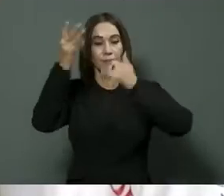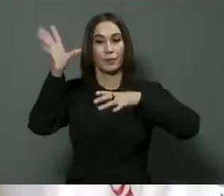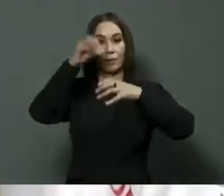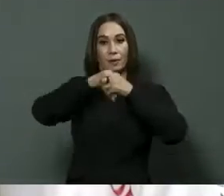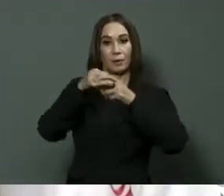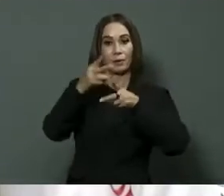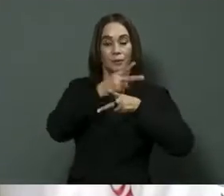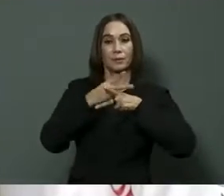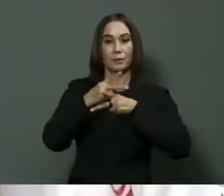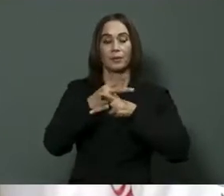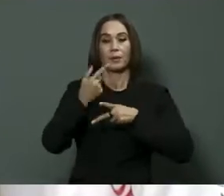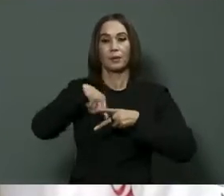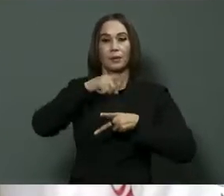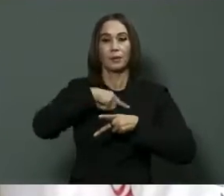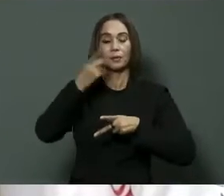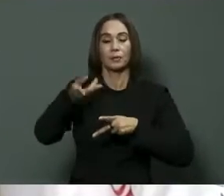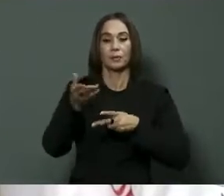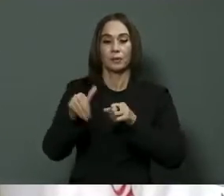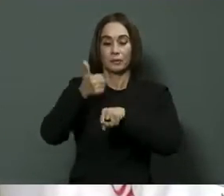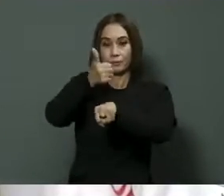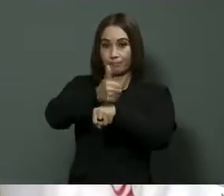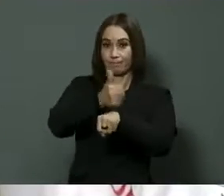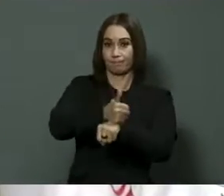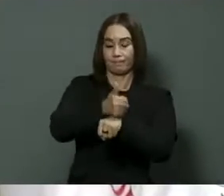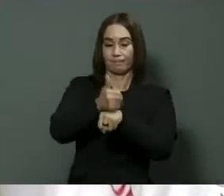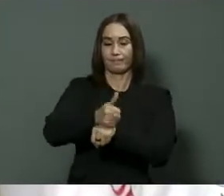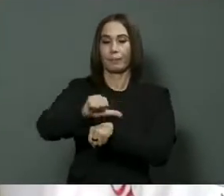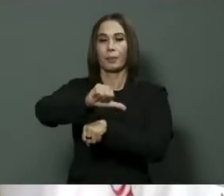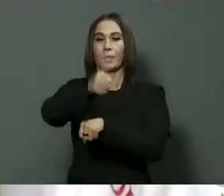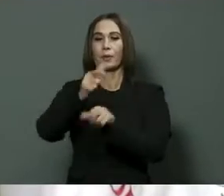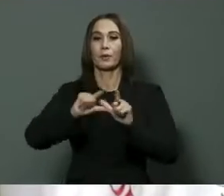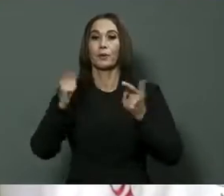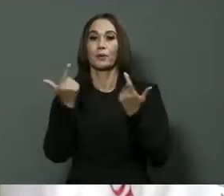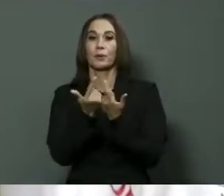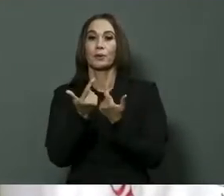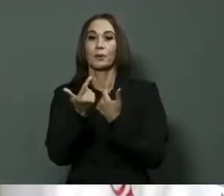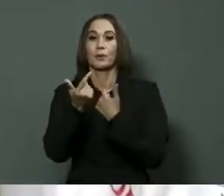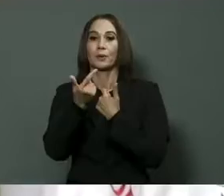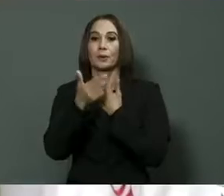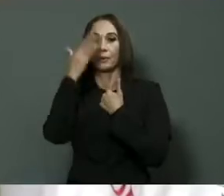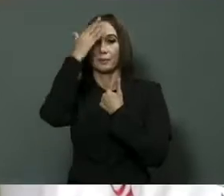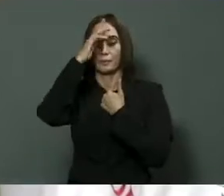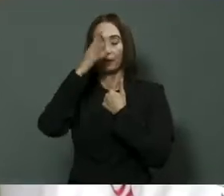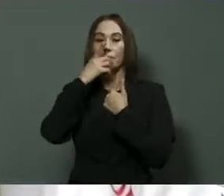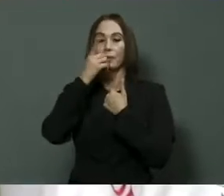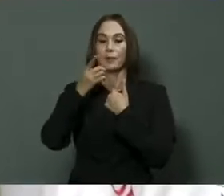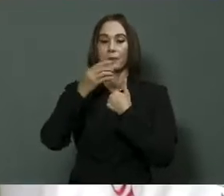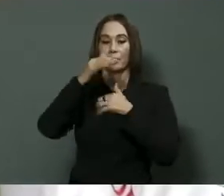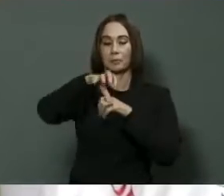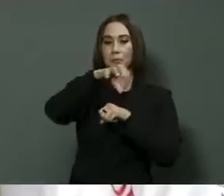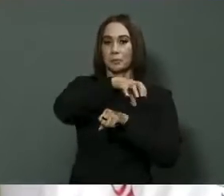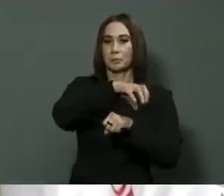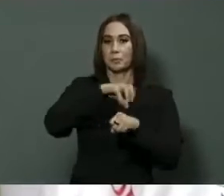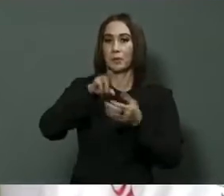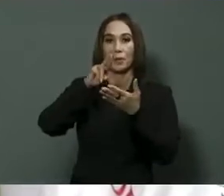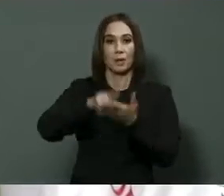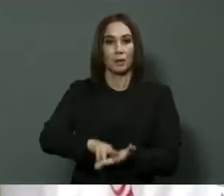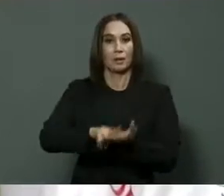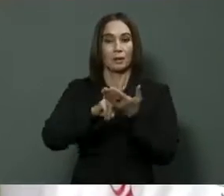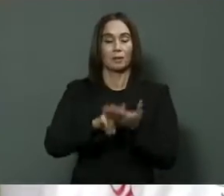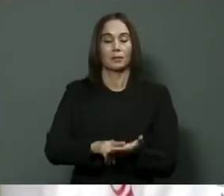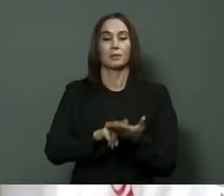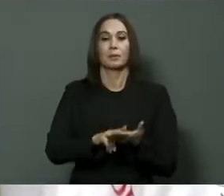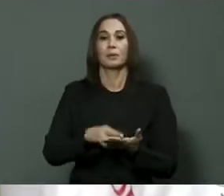de Seguridad, nosotros la estamos implementando en otras zonas del país de forma gradual y el resultado